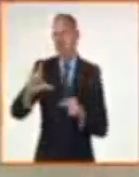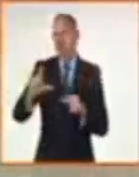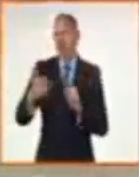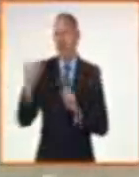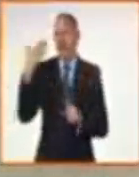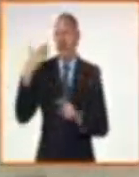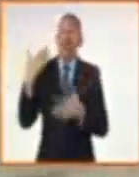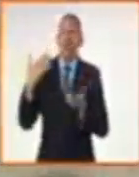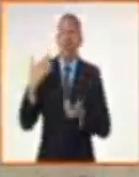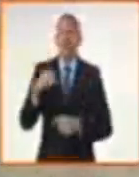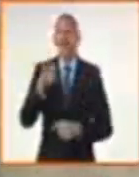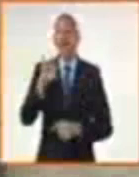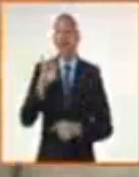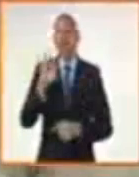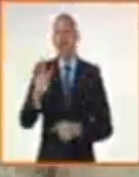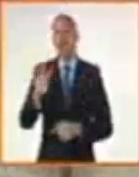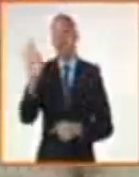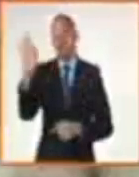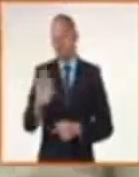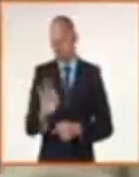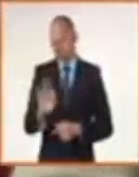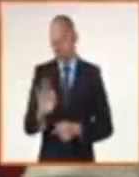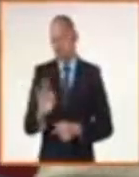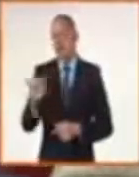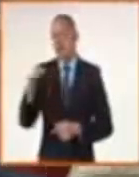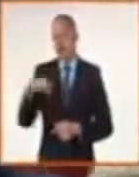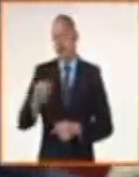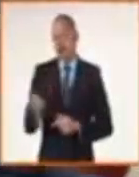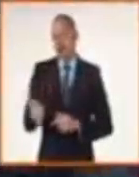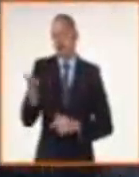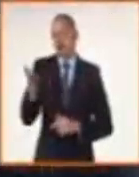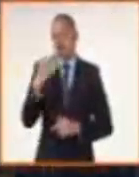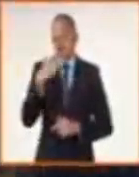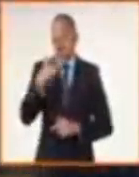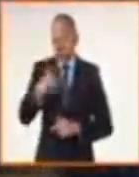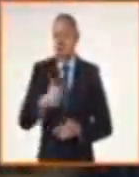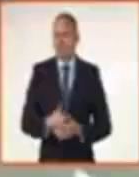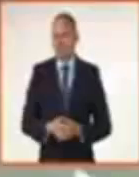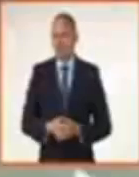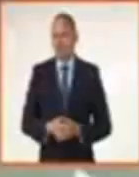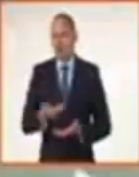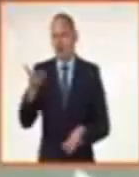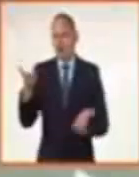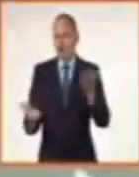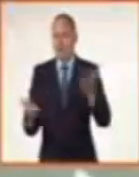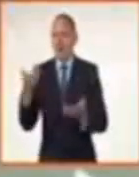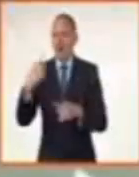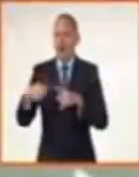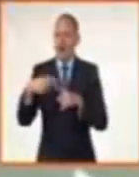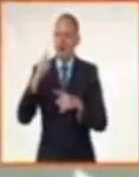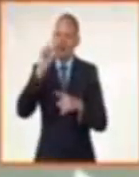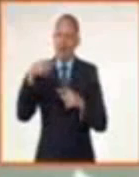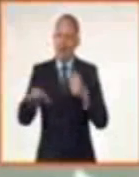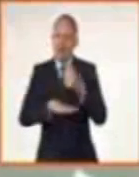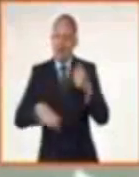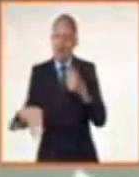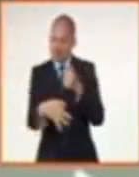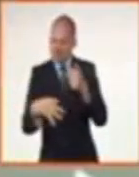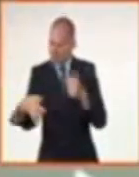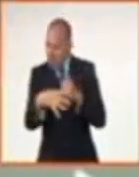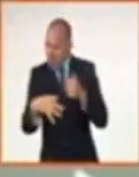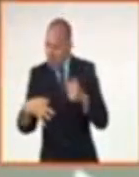74,12%, y en un 7,36% con relación a las elecciones municipales, que fue